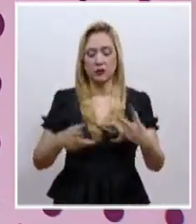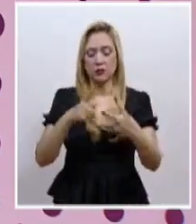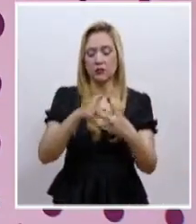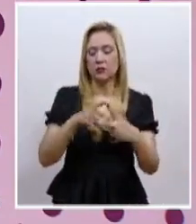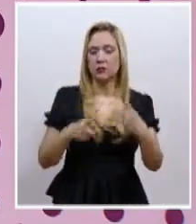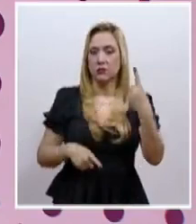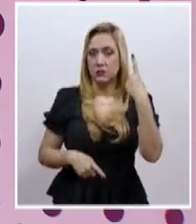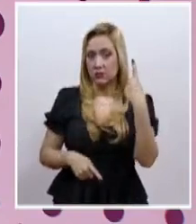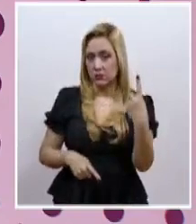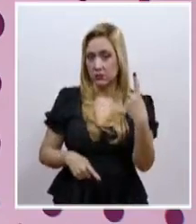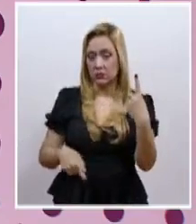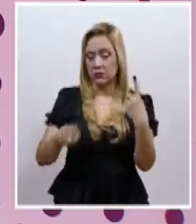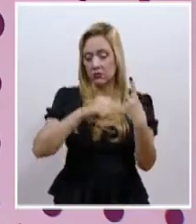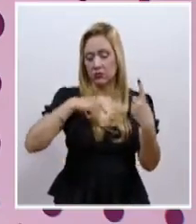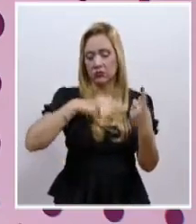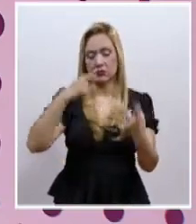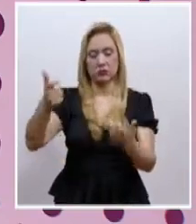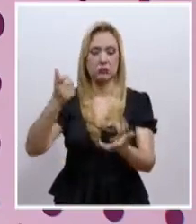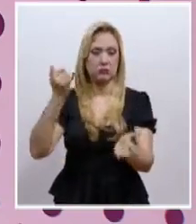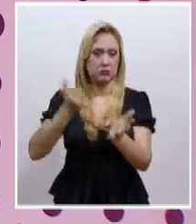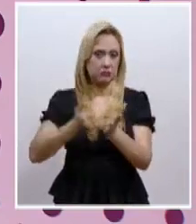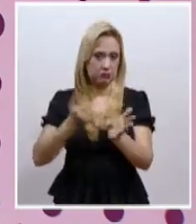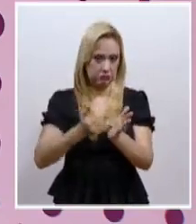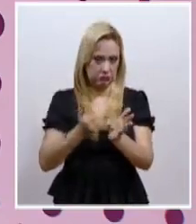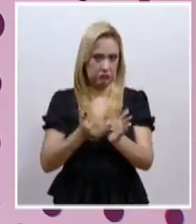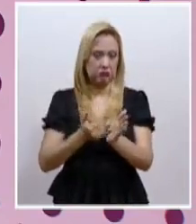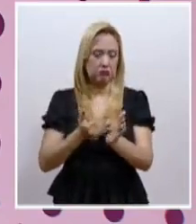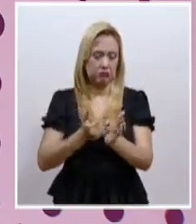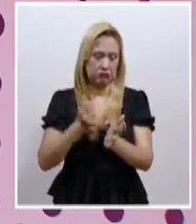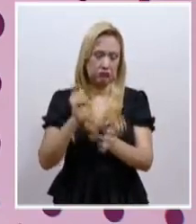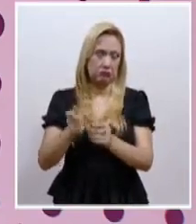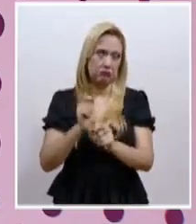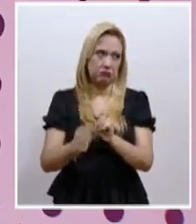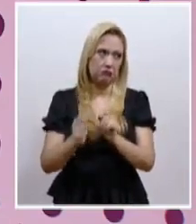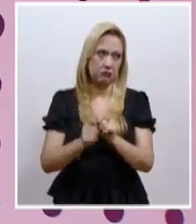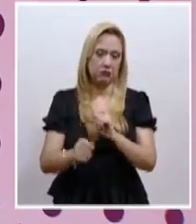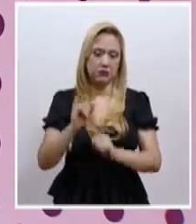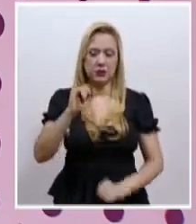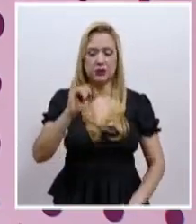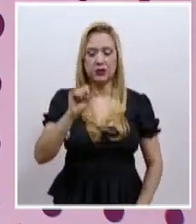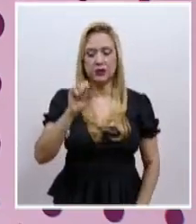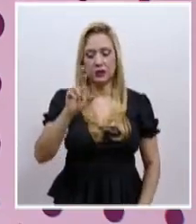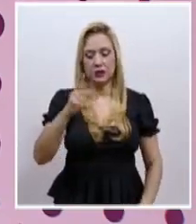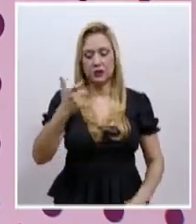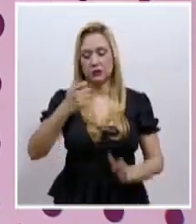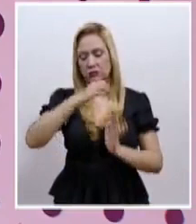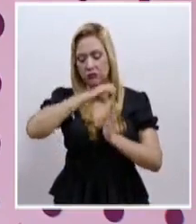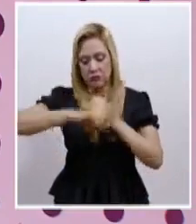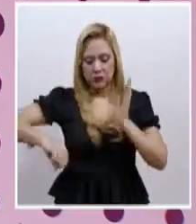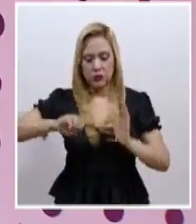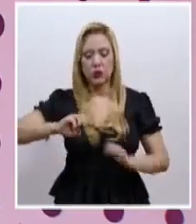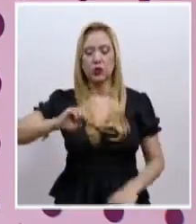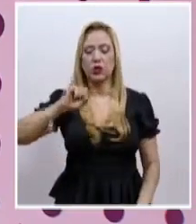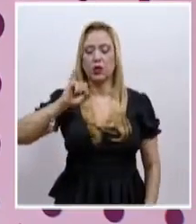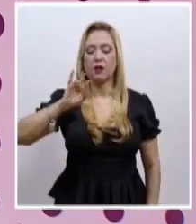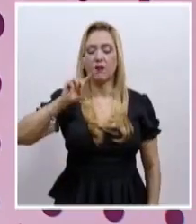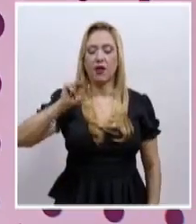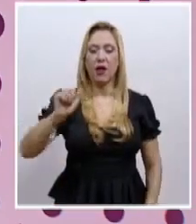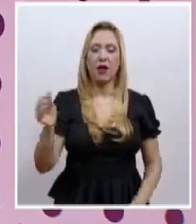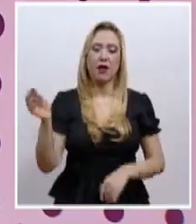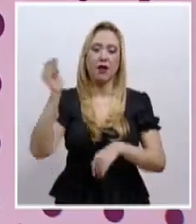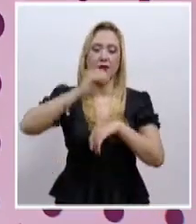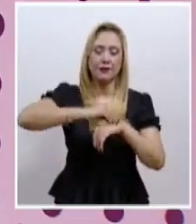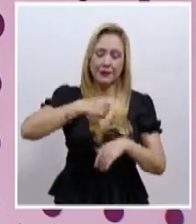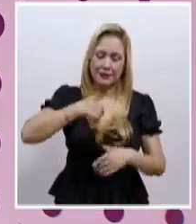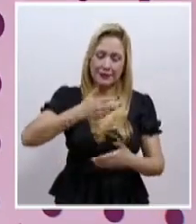como contribuyentes, desde el punto meramente fiscal, yo pago el impuesto a la renta o pago el IVA, pero el otro es qué se hace con mis recursos